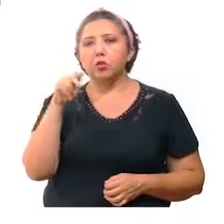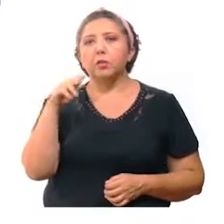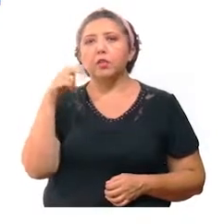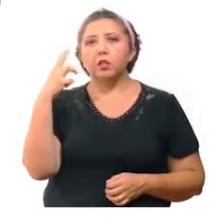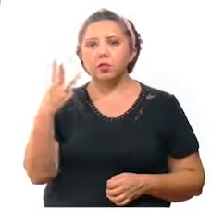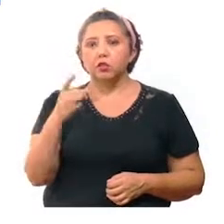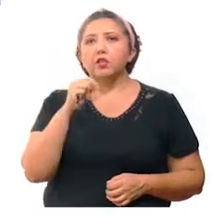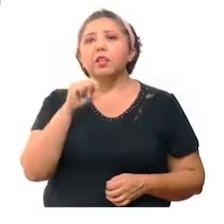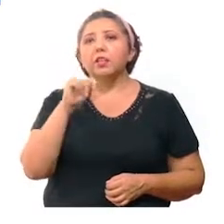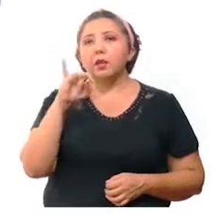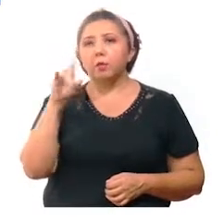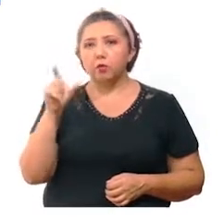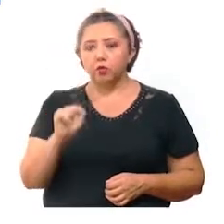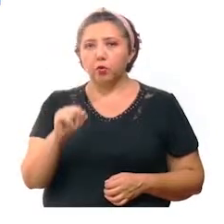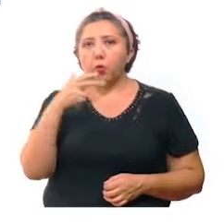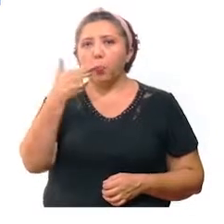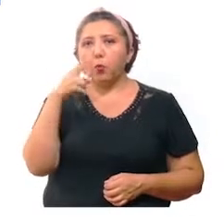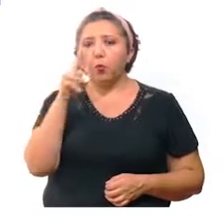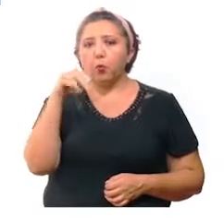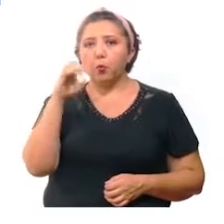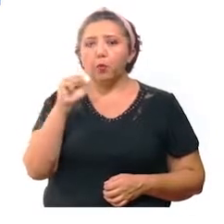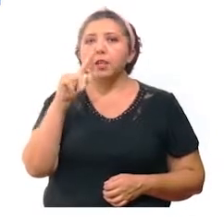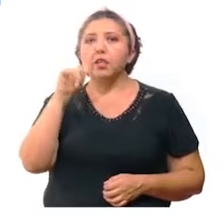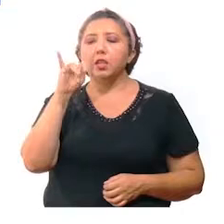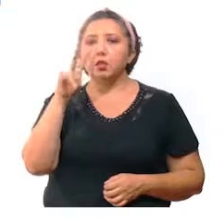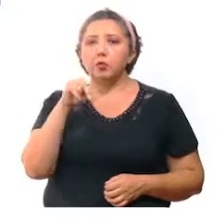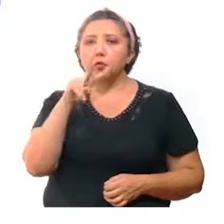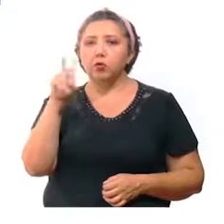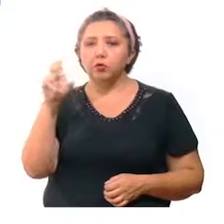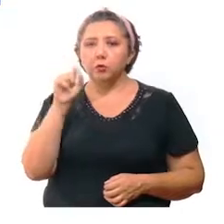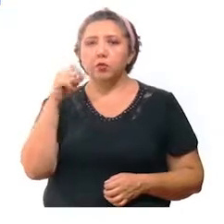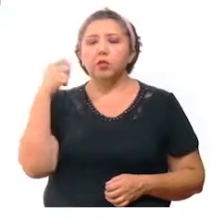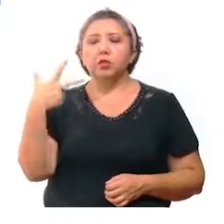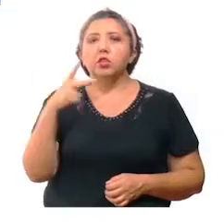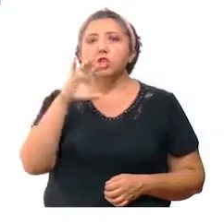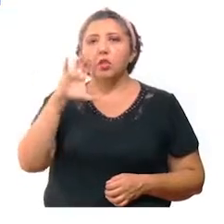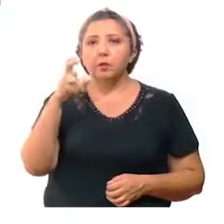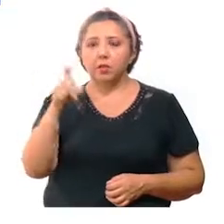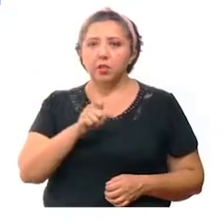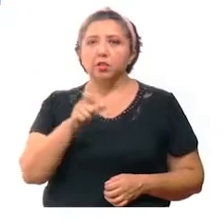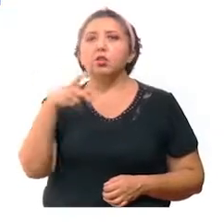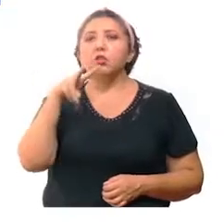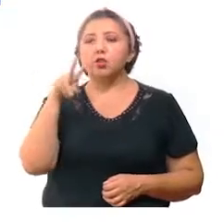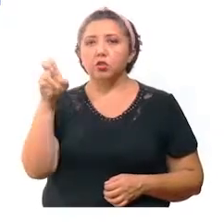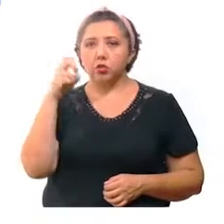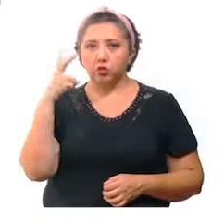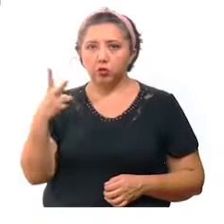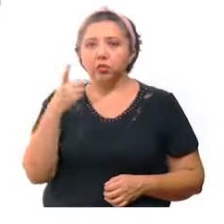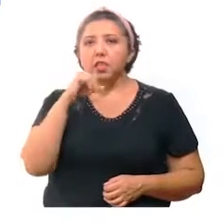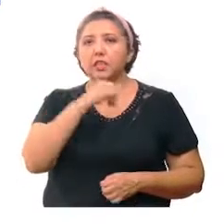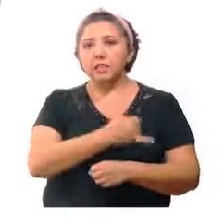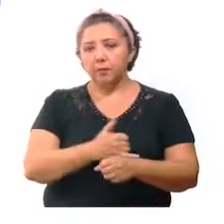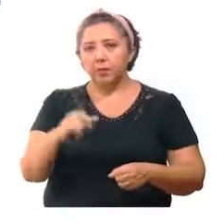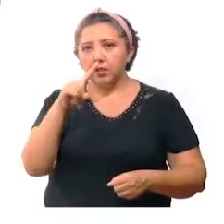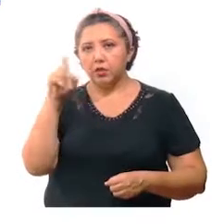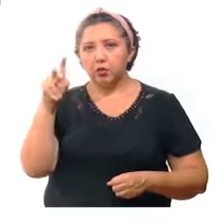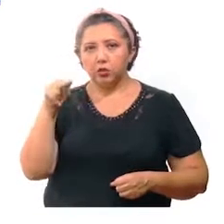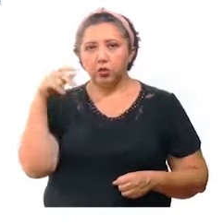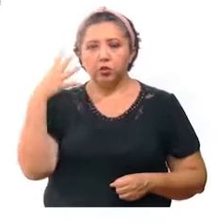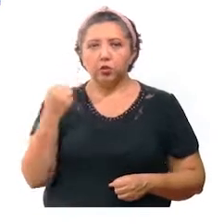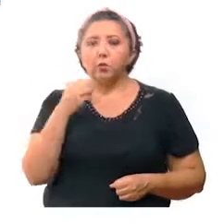Temozón 257, Junucmá y Tinún con 228, Chemash con 202, Izamal 189, Buxots